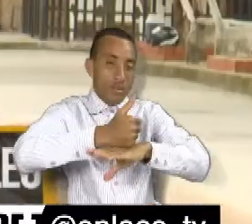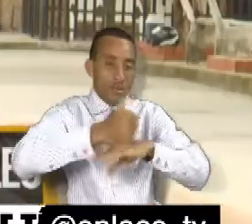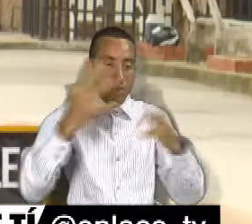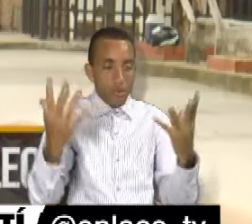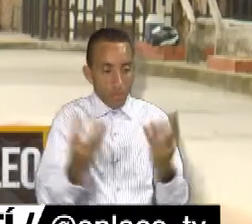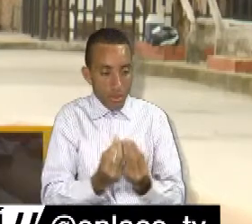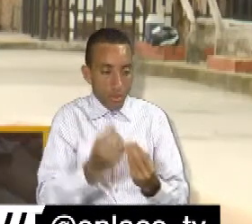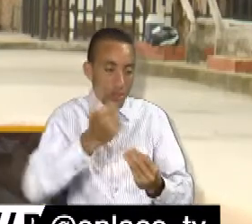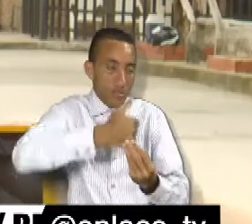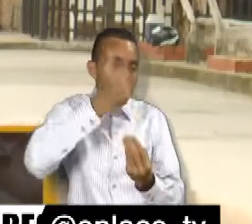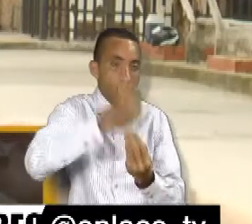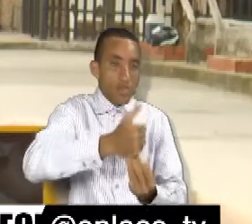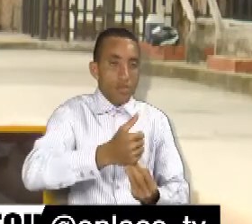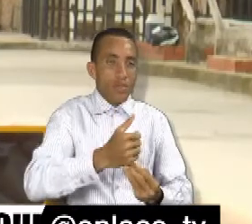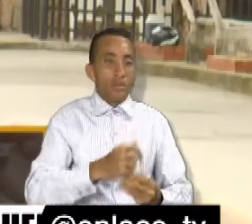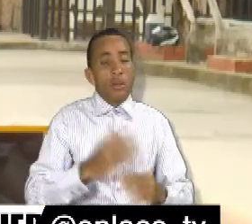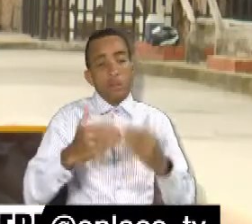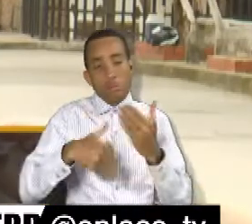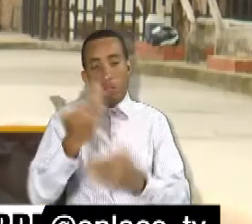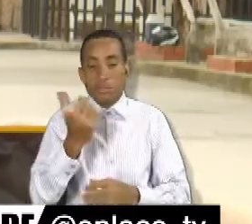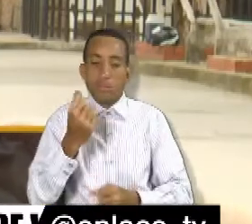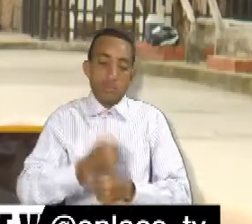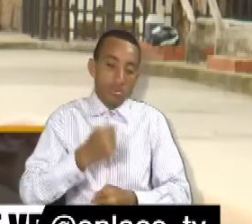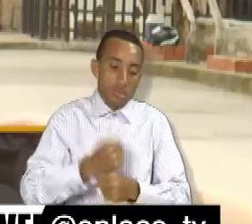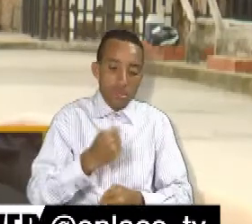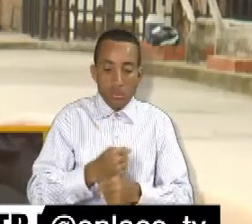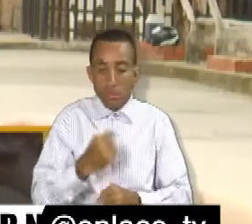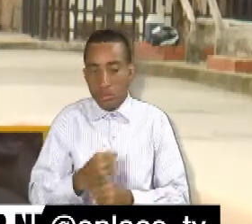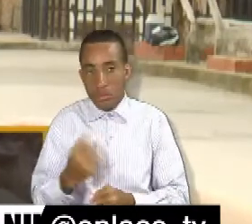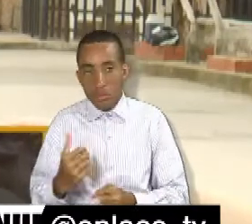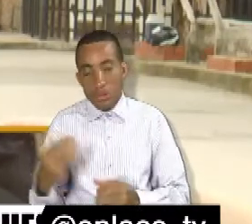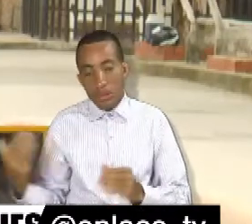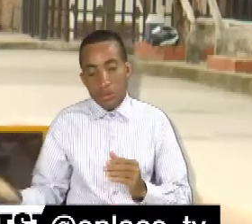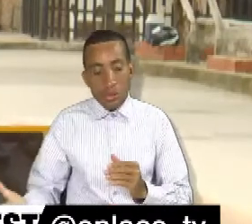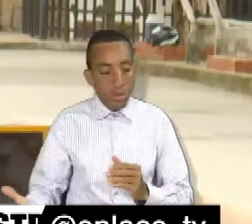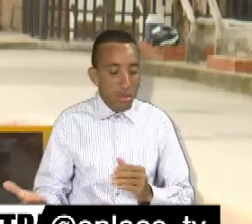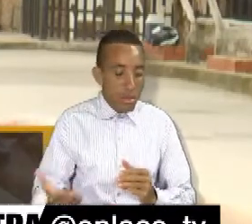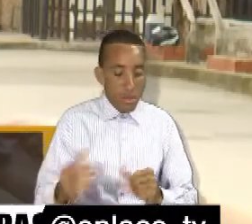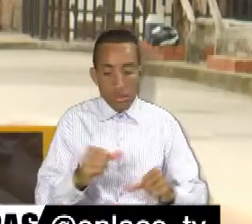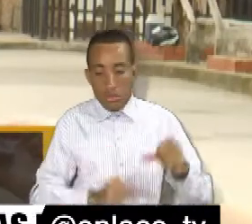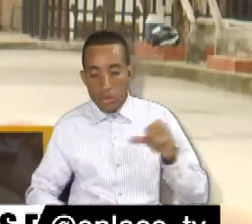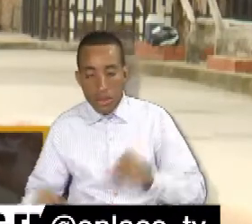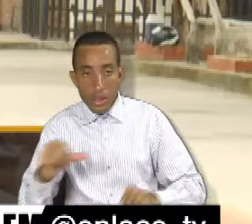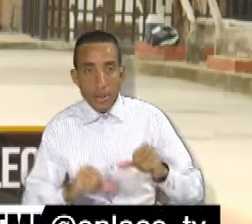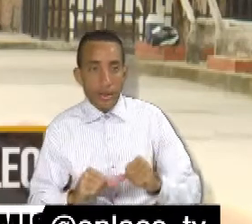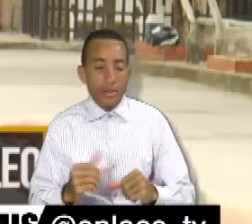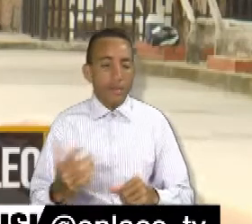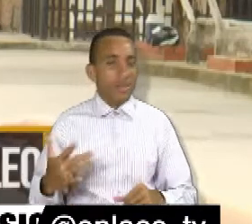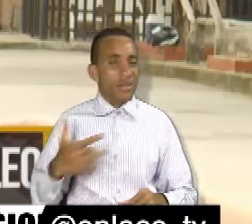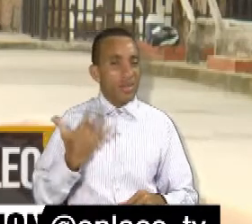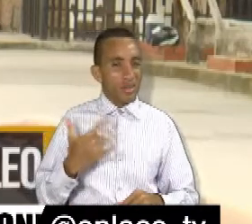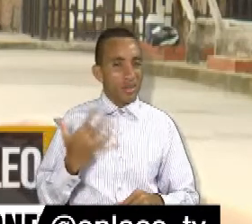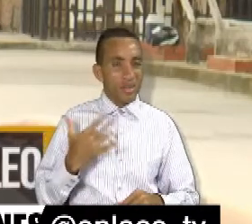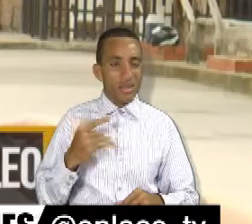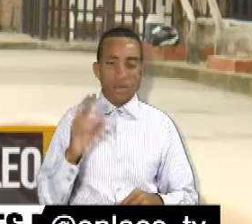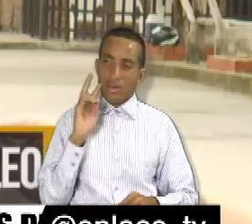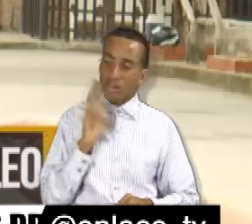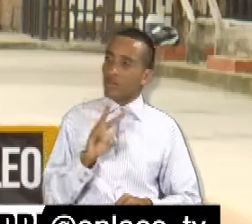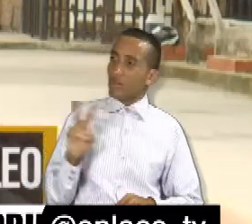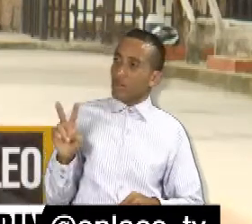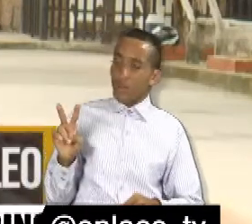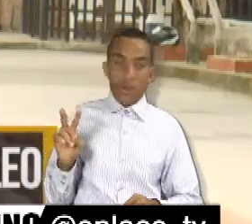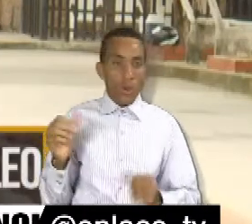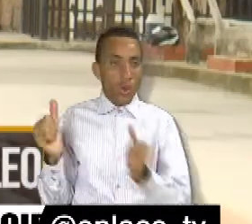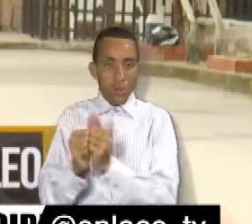las labores, a trabajar con la cuadrilla. Cuando sentimos fue que miramos así, vimos que el compañero